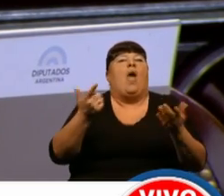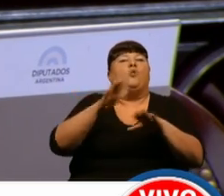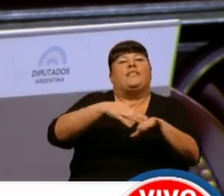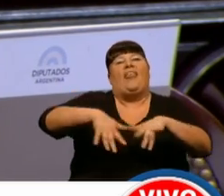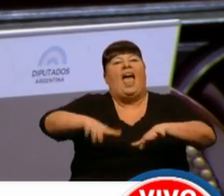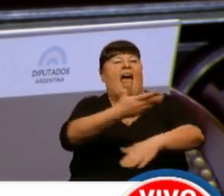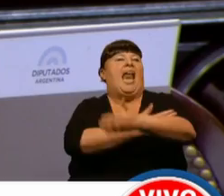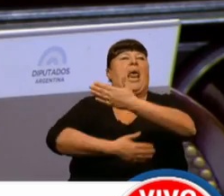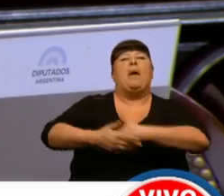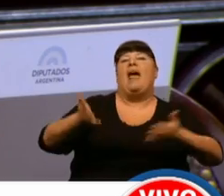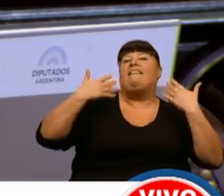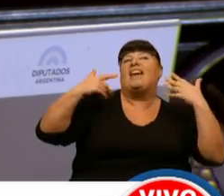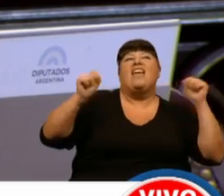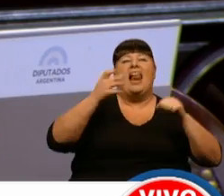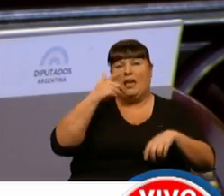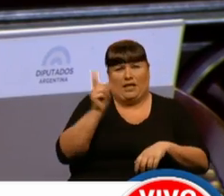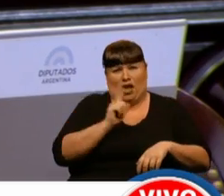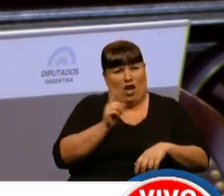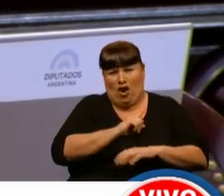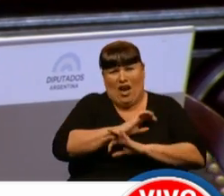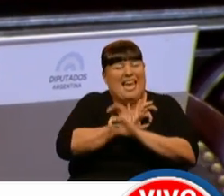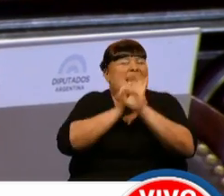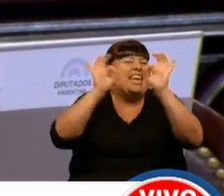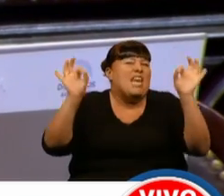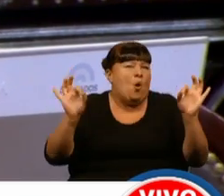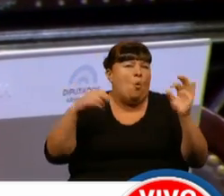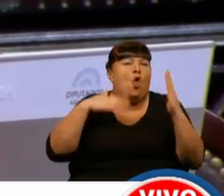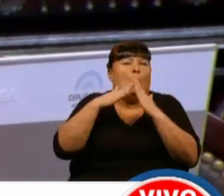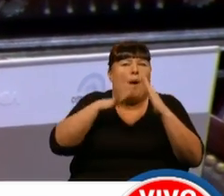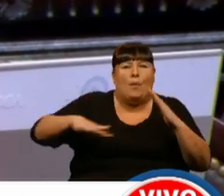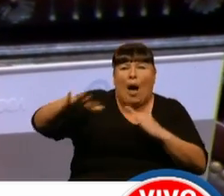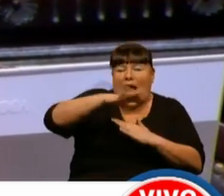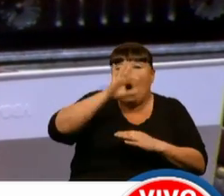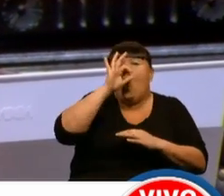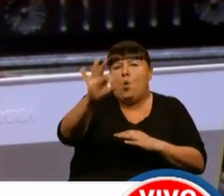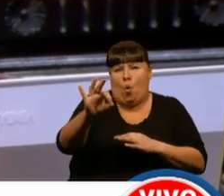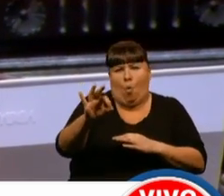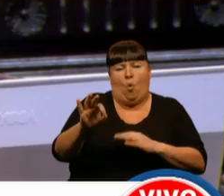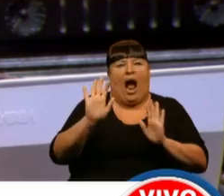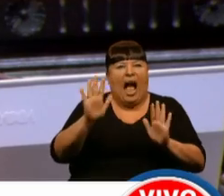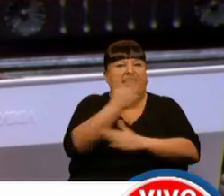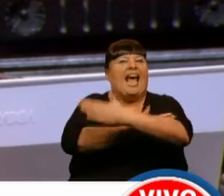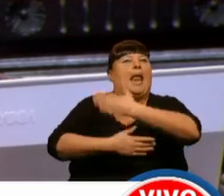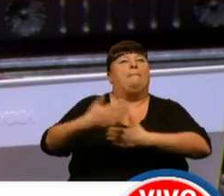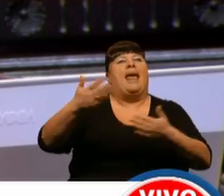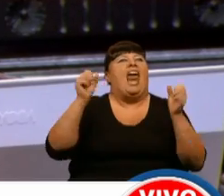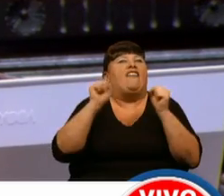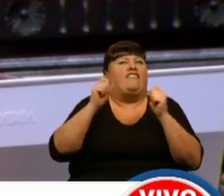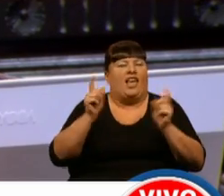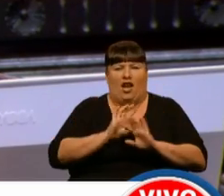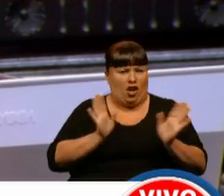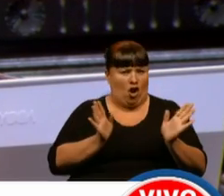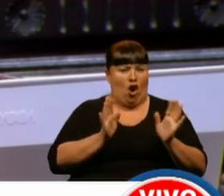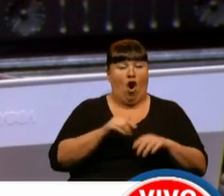pata y manga corta en el invierno nadie de mis vecinos nunca pudo estar en esas condiciones hoy